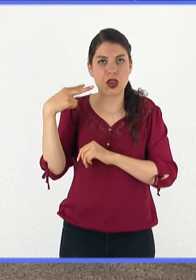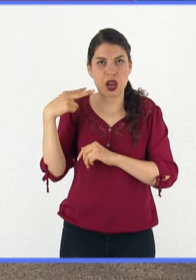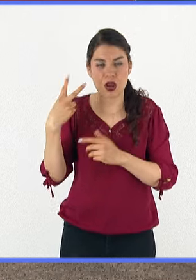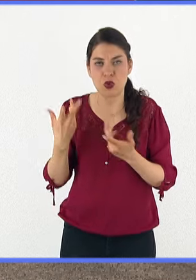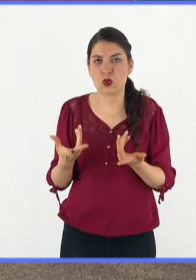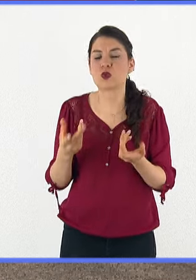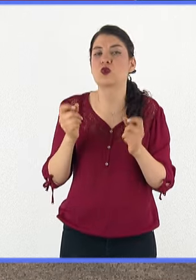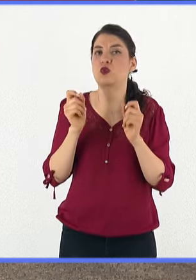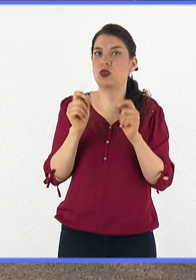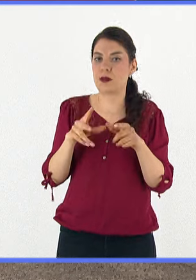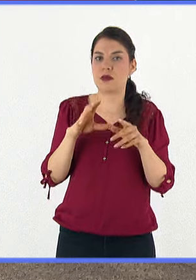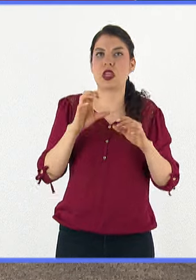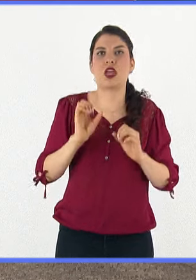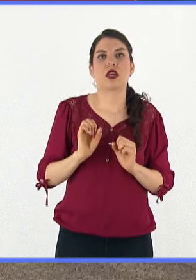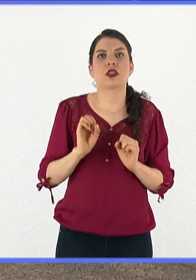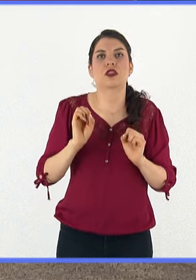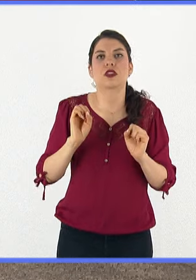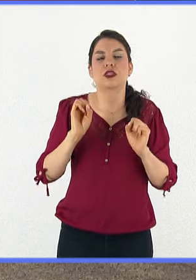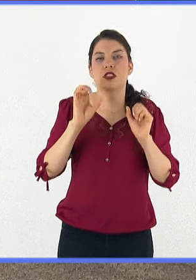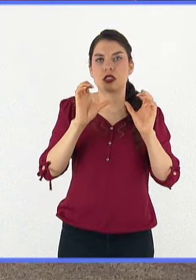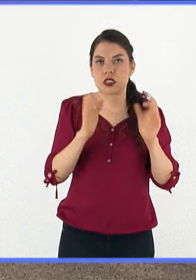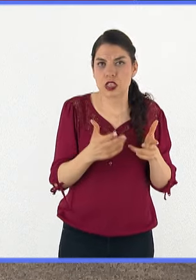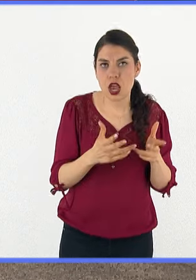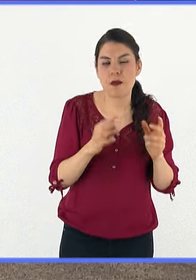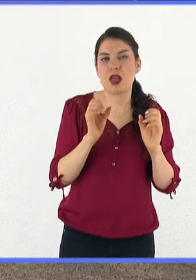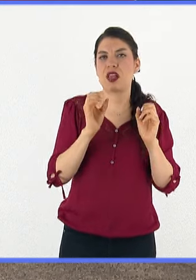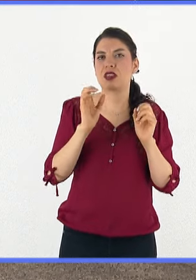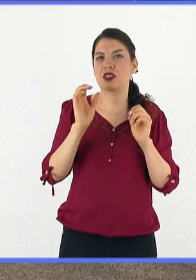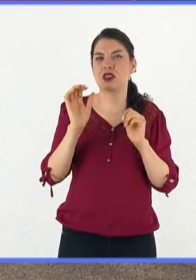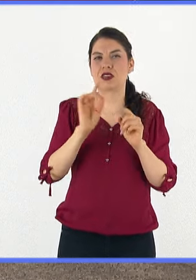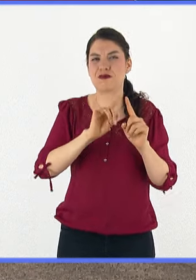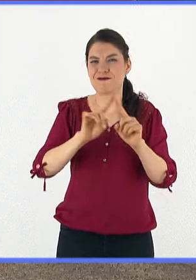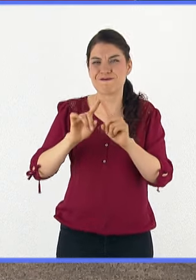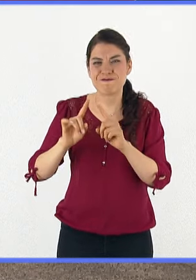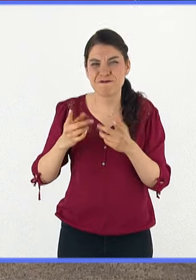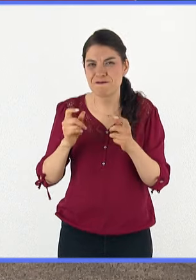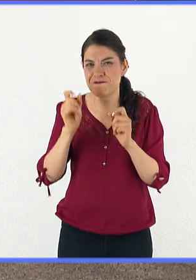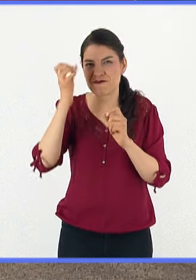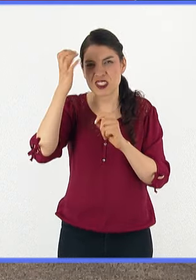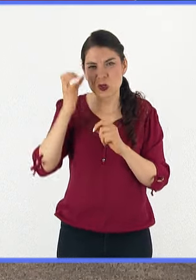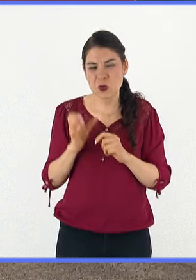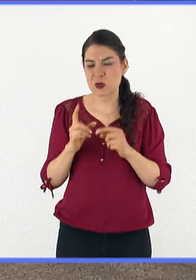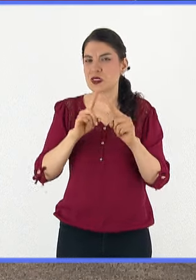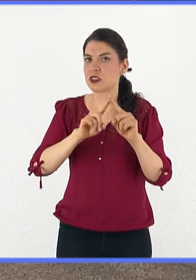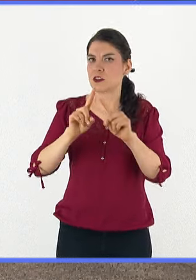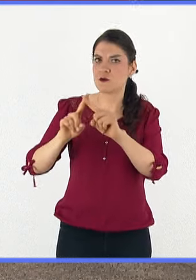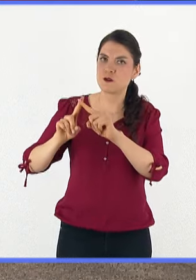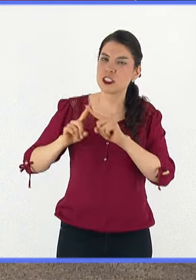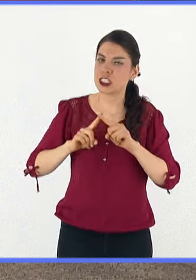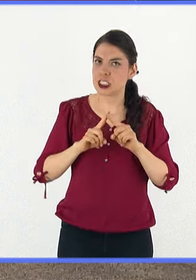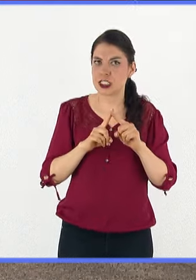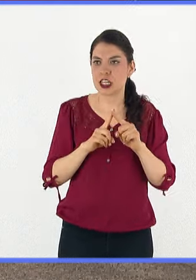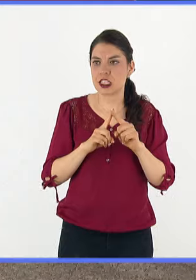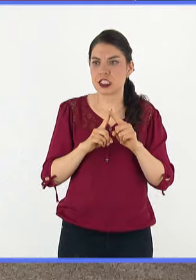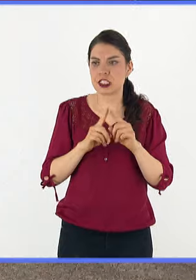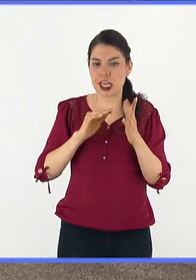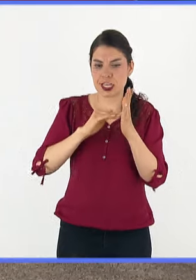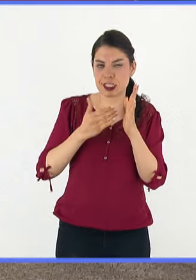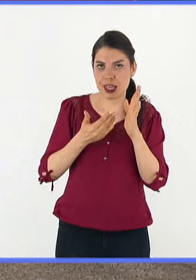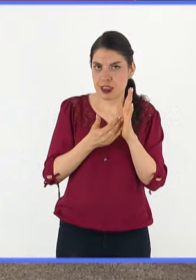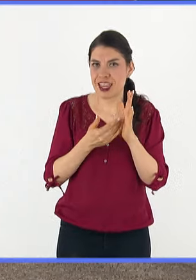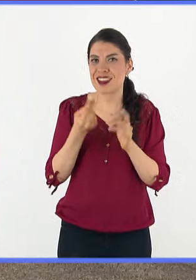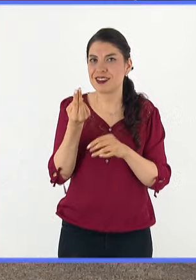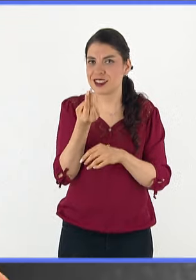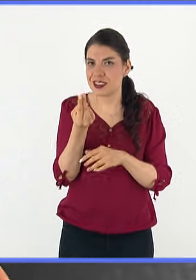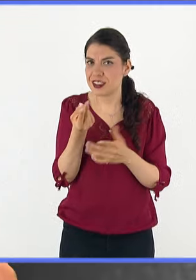geográficamente Chihuahua es decir no podemos darle el mismo tratamiento no líneas generales estoy de acuerdo pero ya